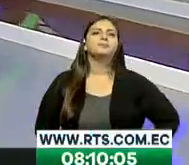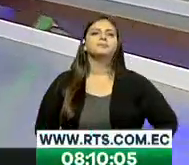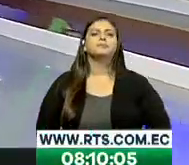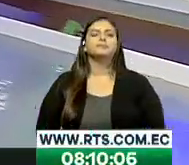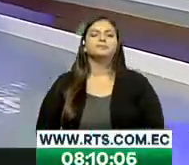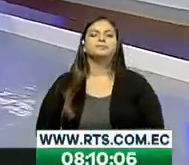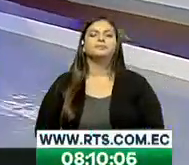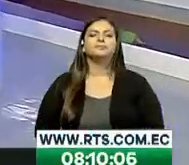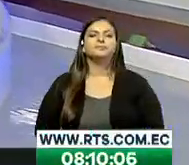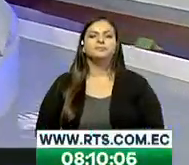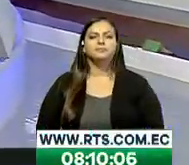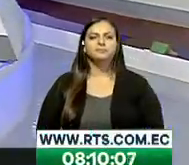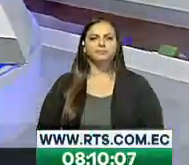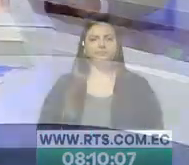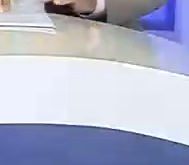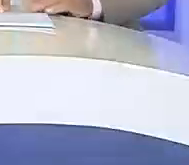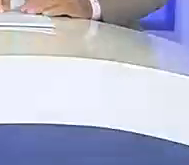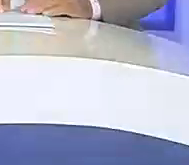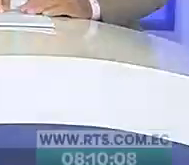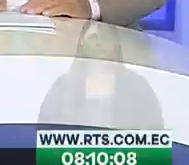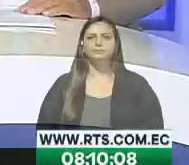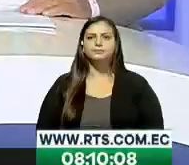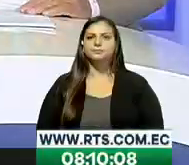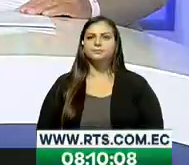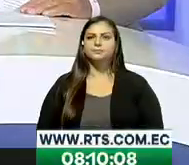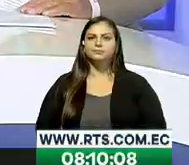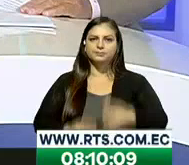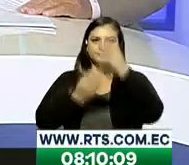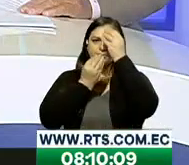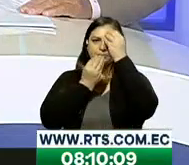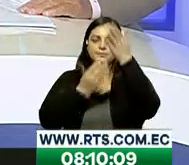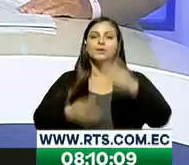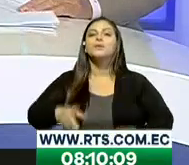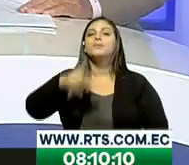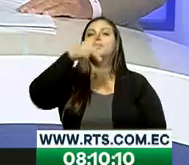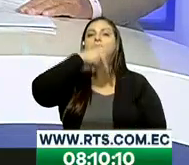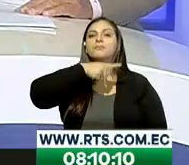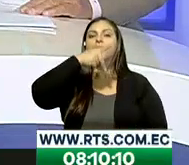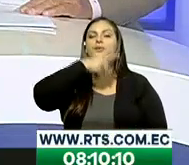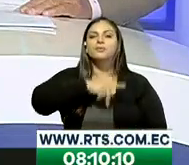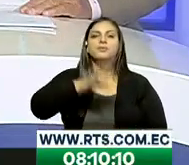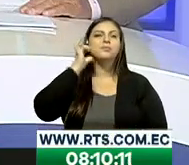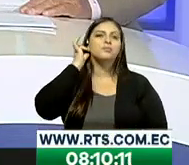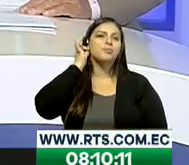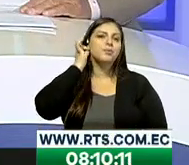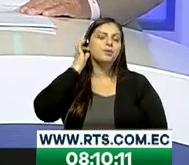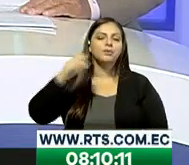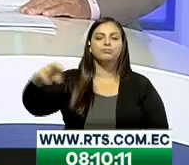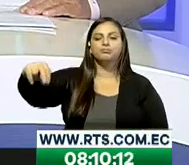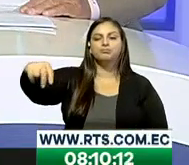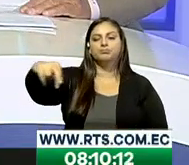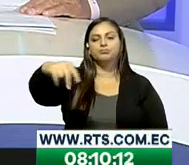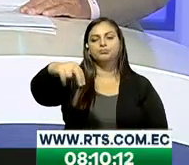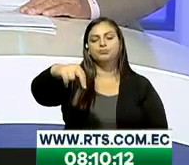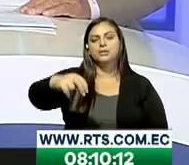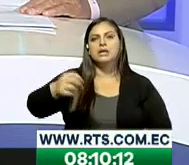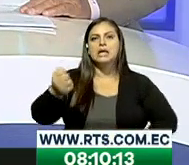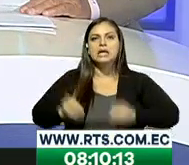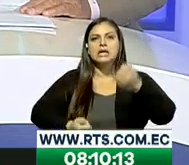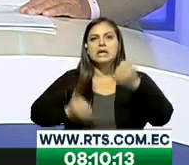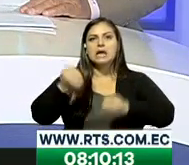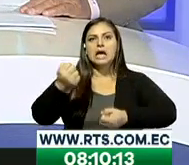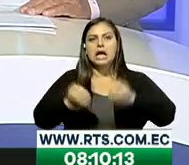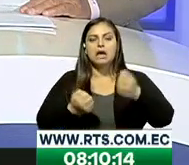Una mujer murió tras ser atropellada por un automóvil en Puerto Viejo, capital de la provincia de Manabí. El conductor del vehículo involucrado